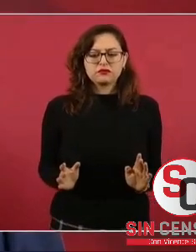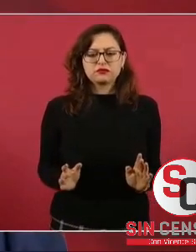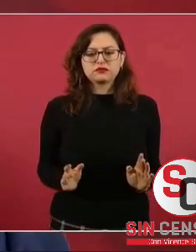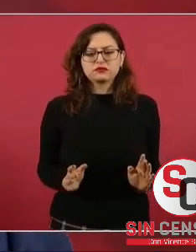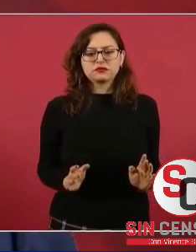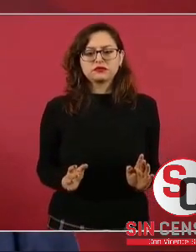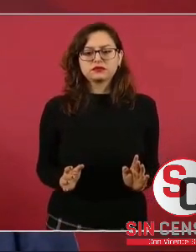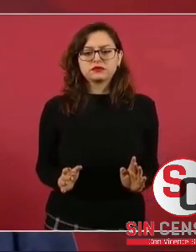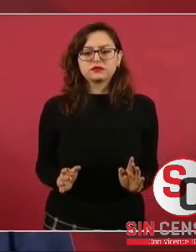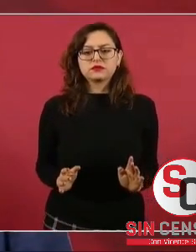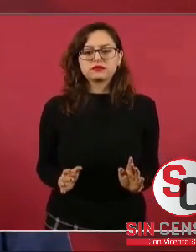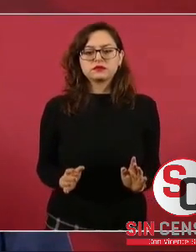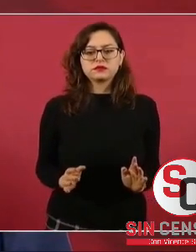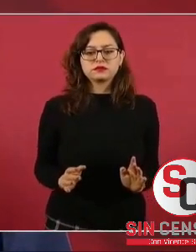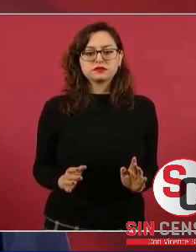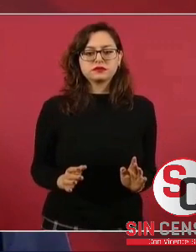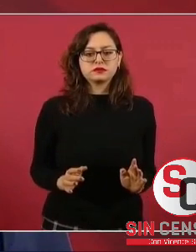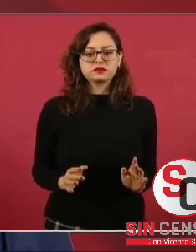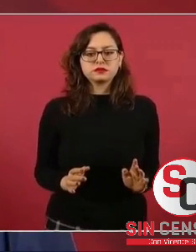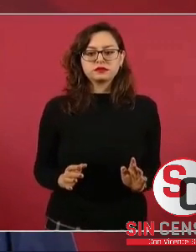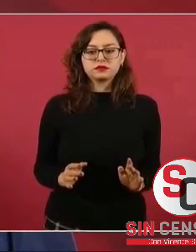nos pidieron a nosotros